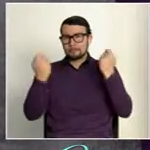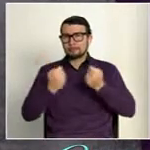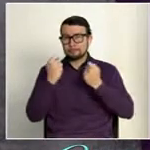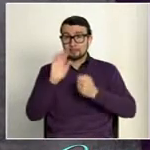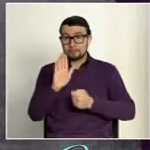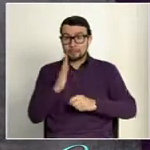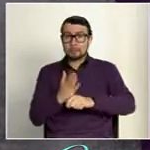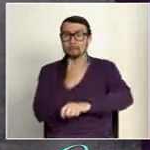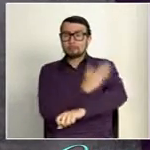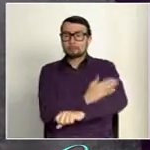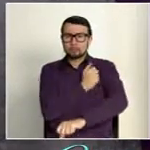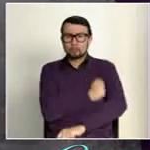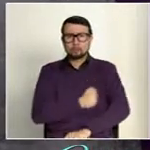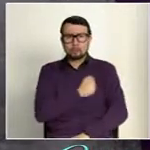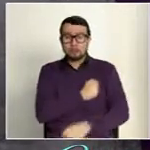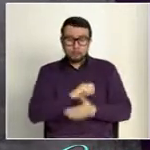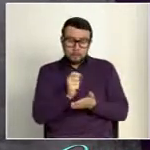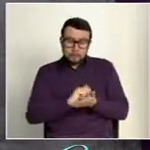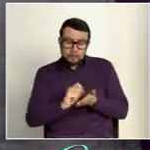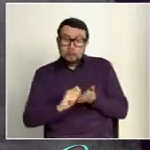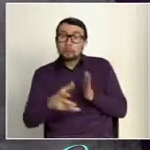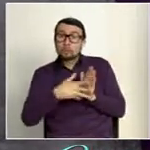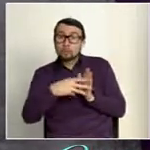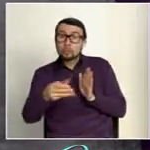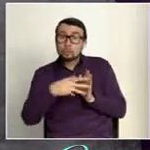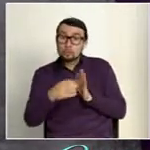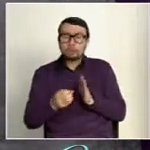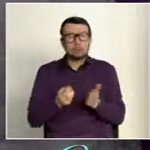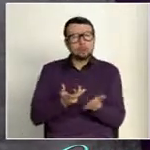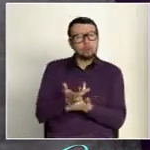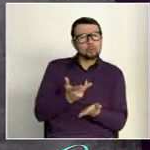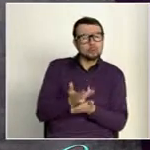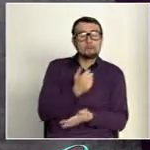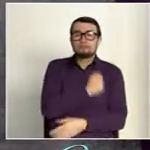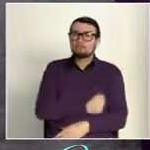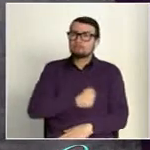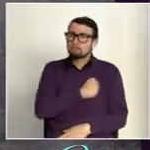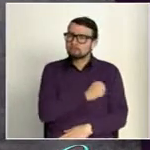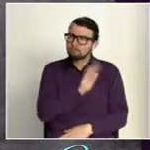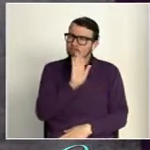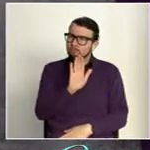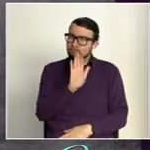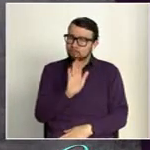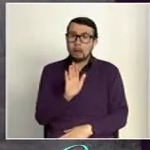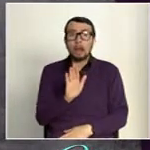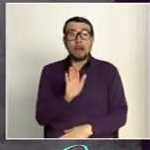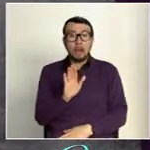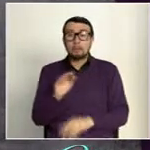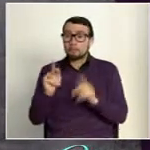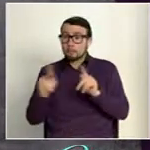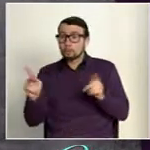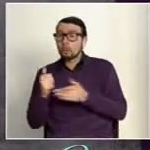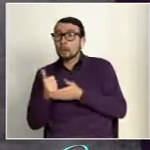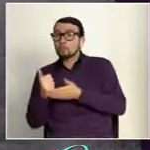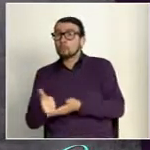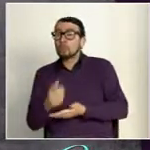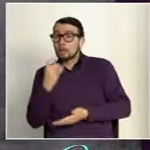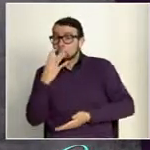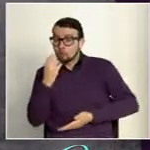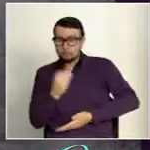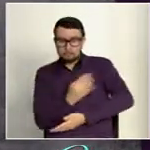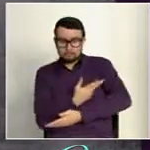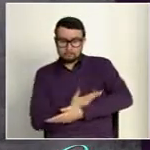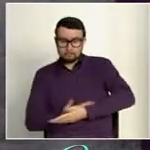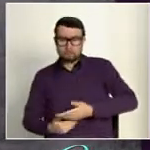papel y lápiz en manos, que vamos a dar una serie de pautas para, entre comillas, diabéticos. Pero vuelvo y les